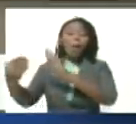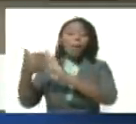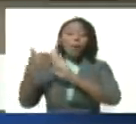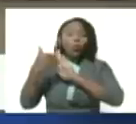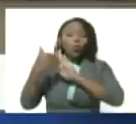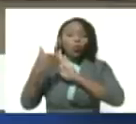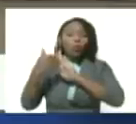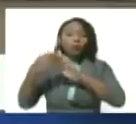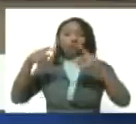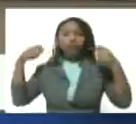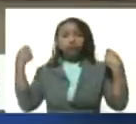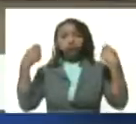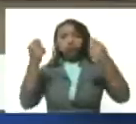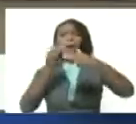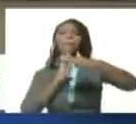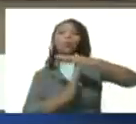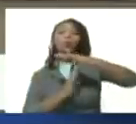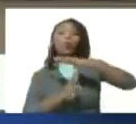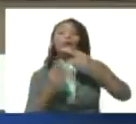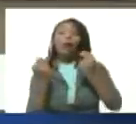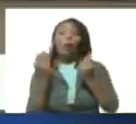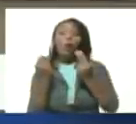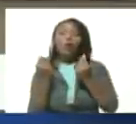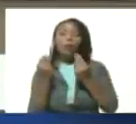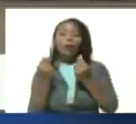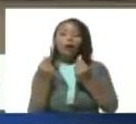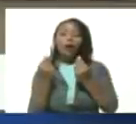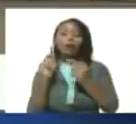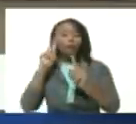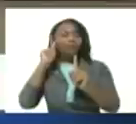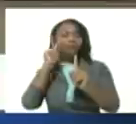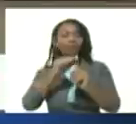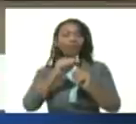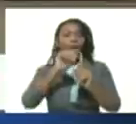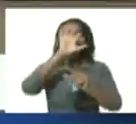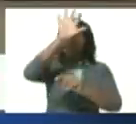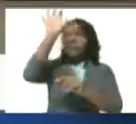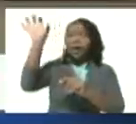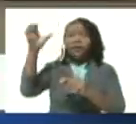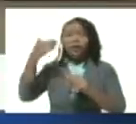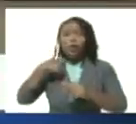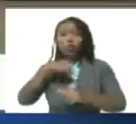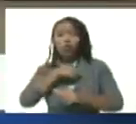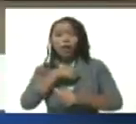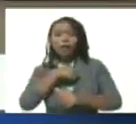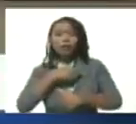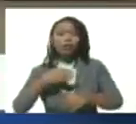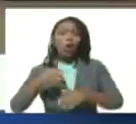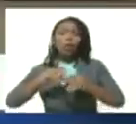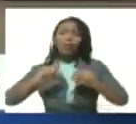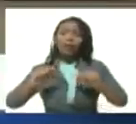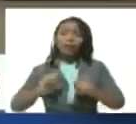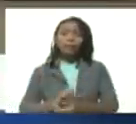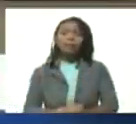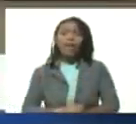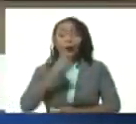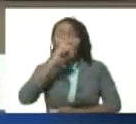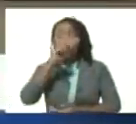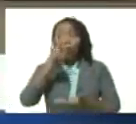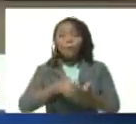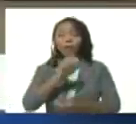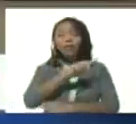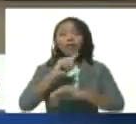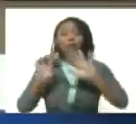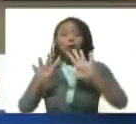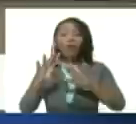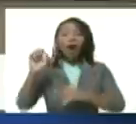y promovieron migración económica hacia países de nuestra región. En el año 2019, Julio